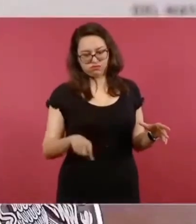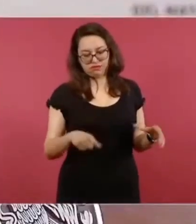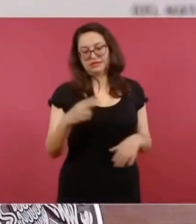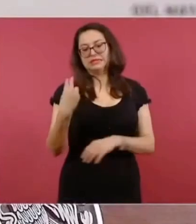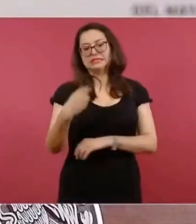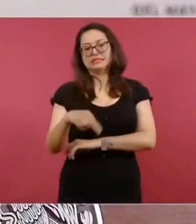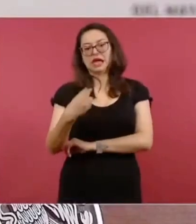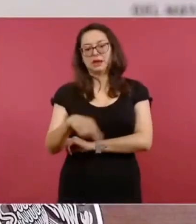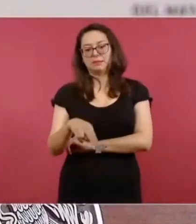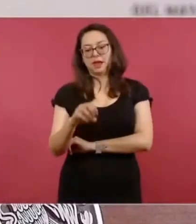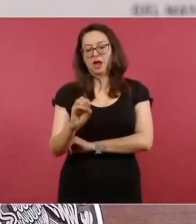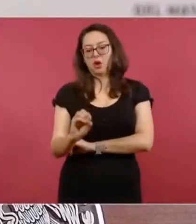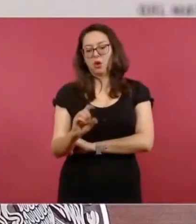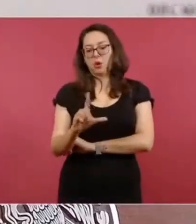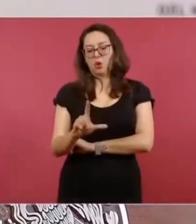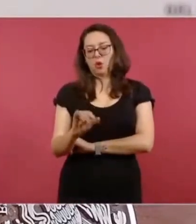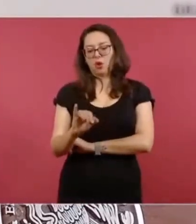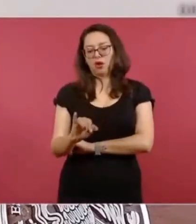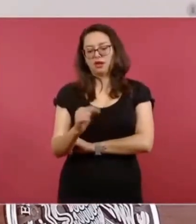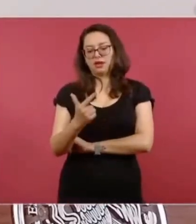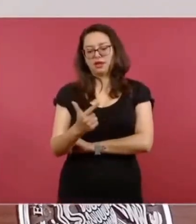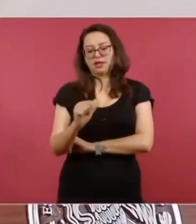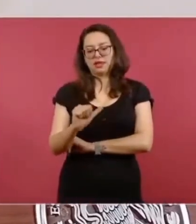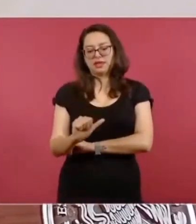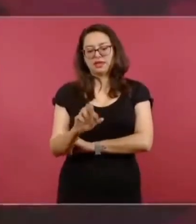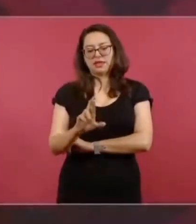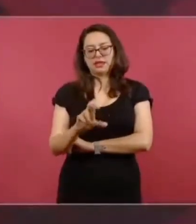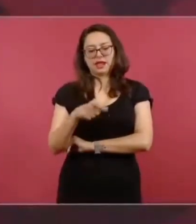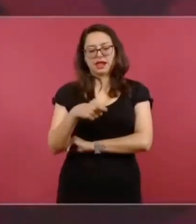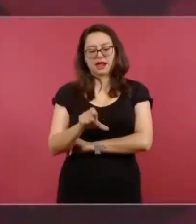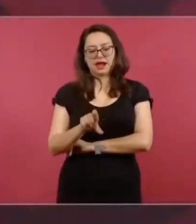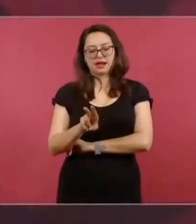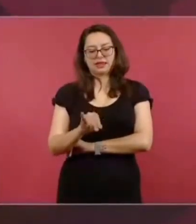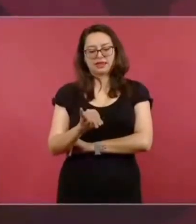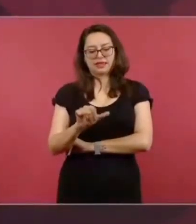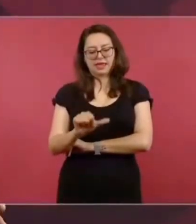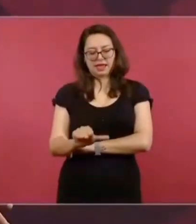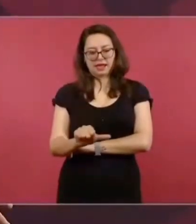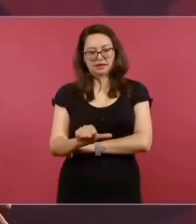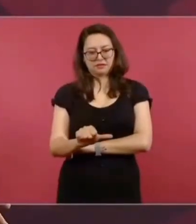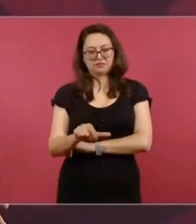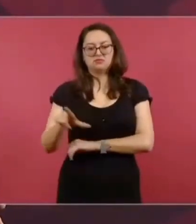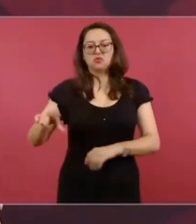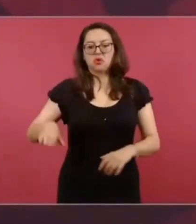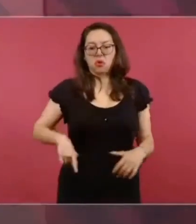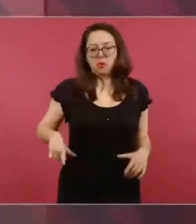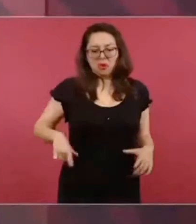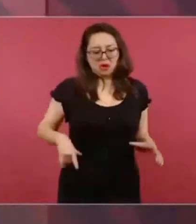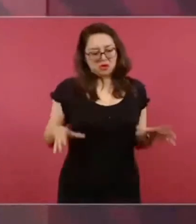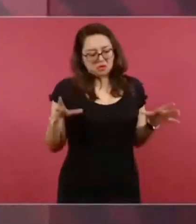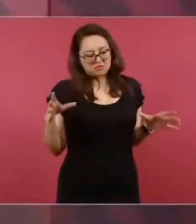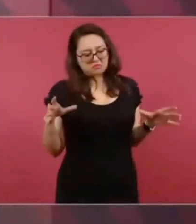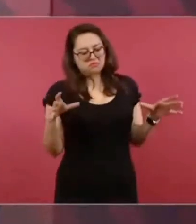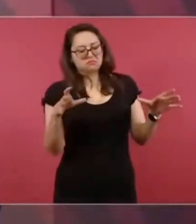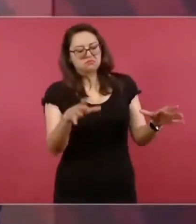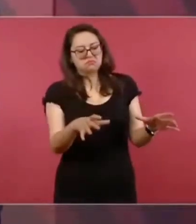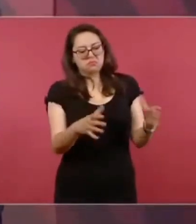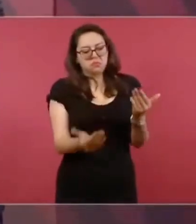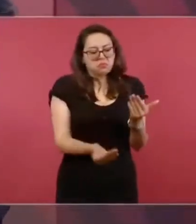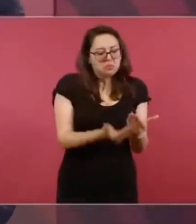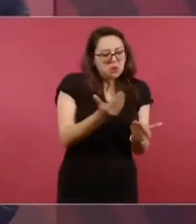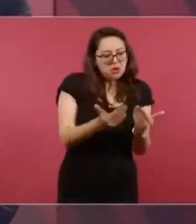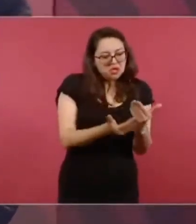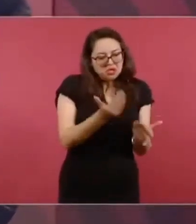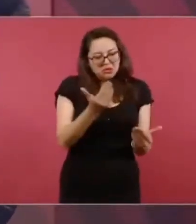que, de acuerdo a Aristóteles, es el gobierno de una minoría o el gobierno de los ricos,